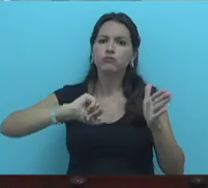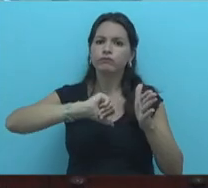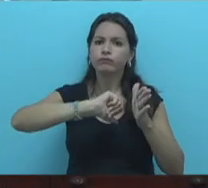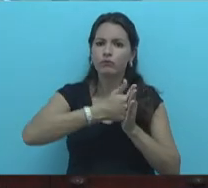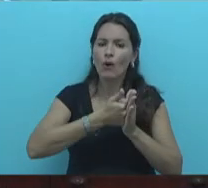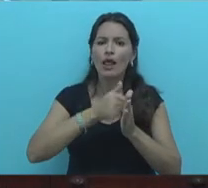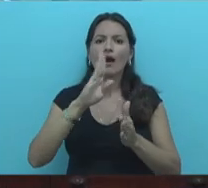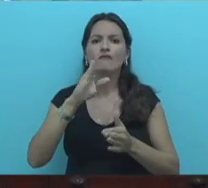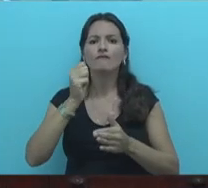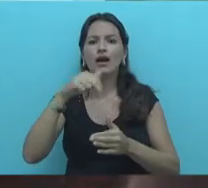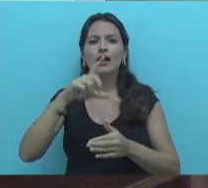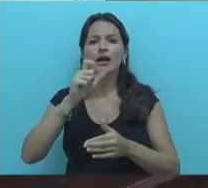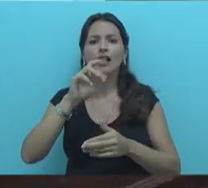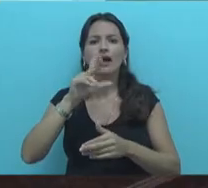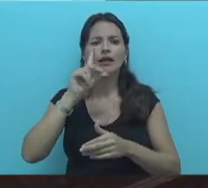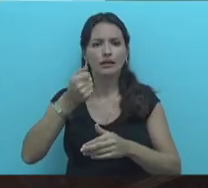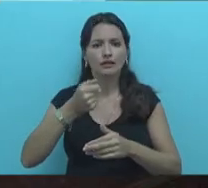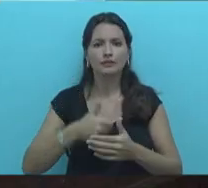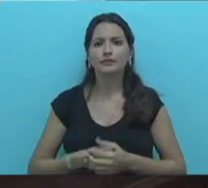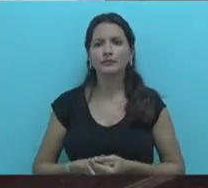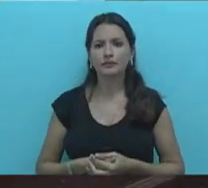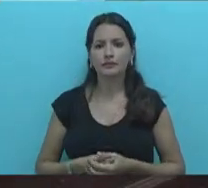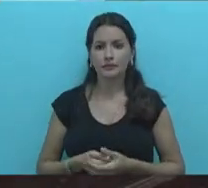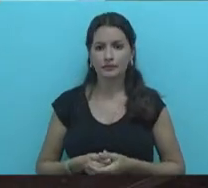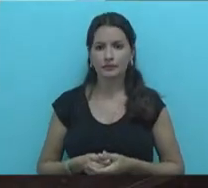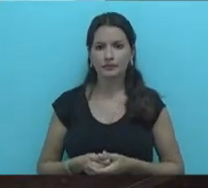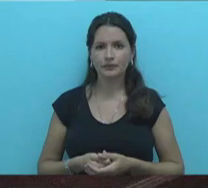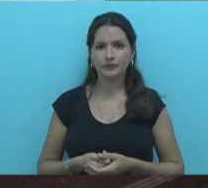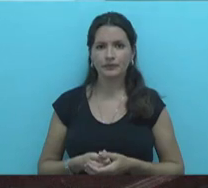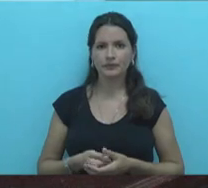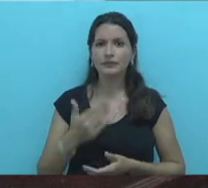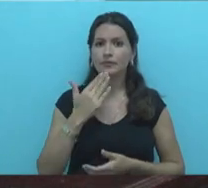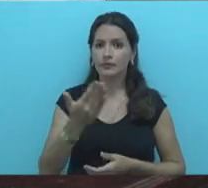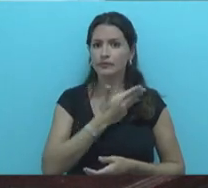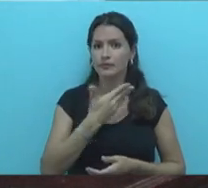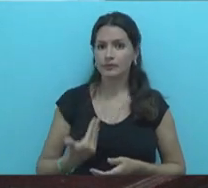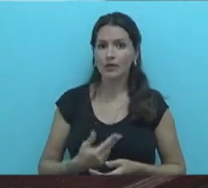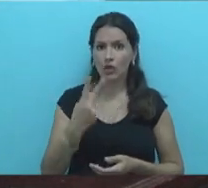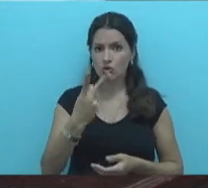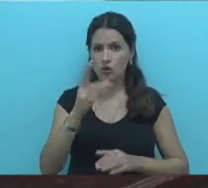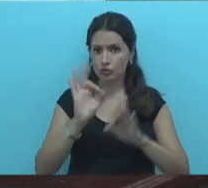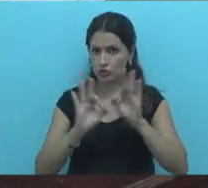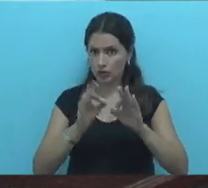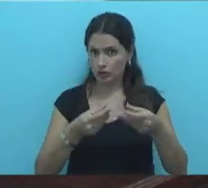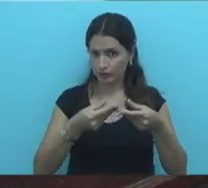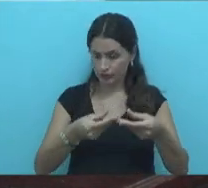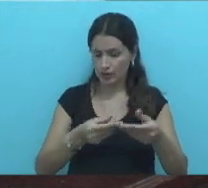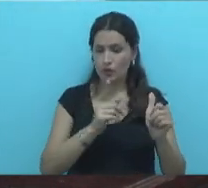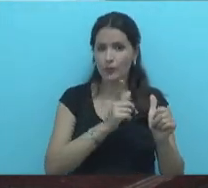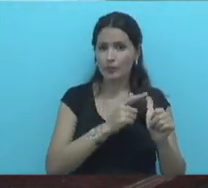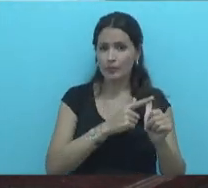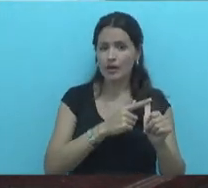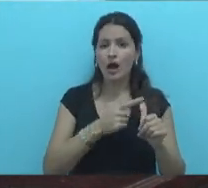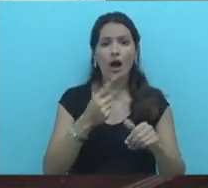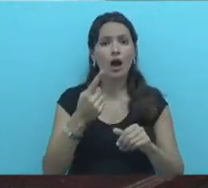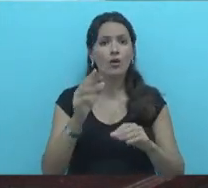palabra. Gracias, señor presidente. Es para darle ingreso a dos proyectos, uno de resolución, por el cual se dispone